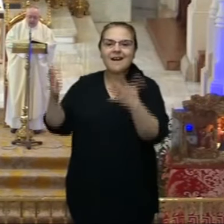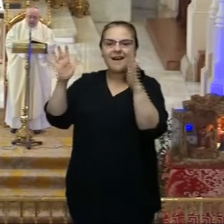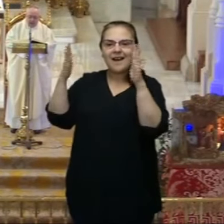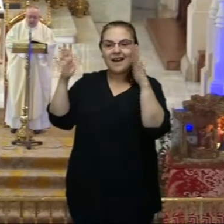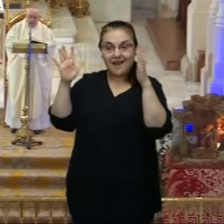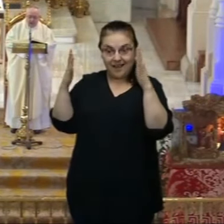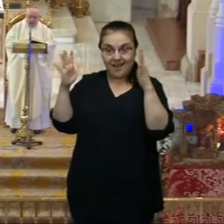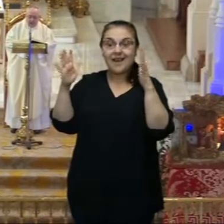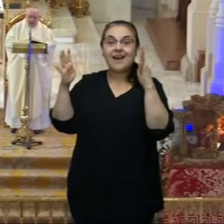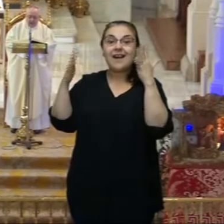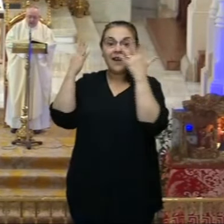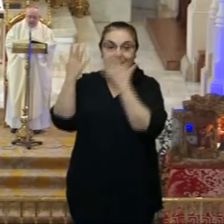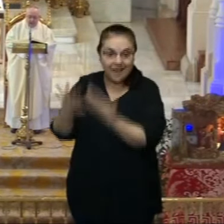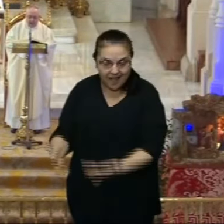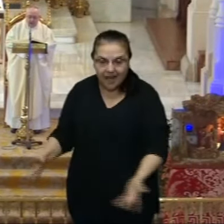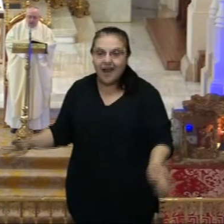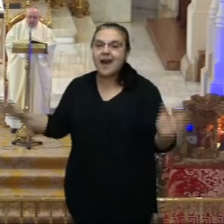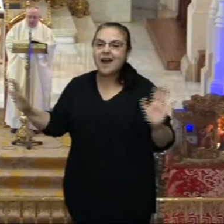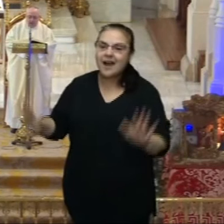aleluya,